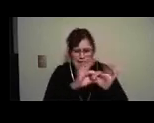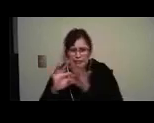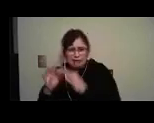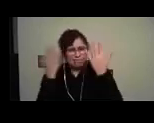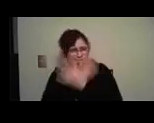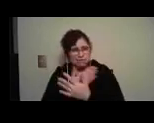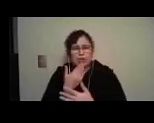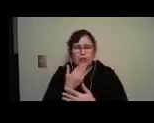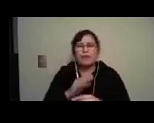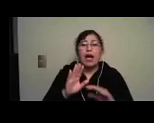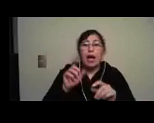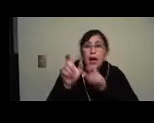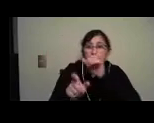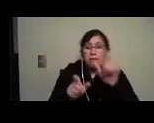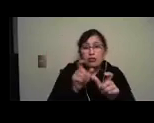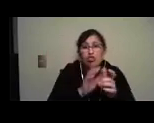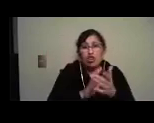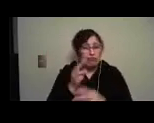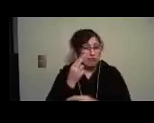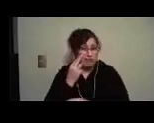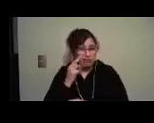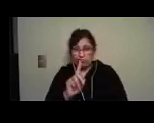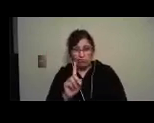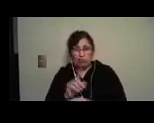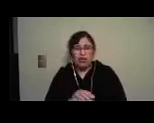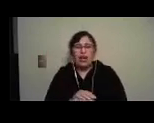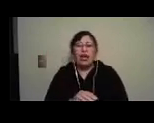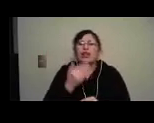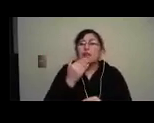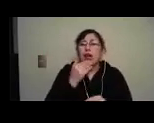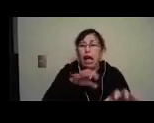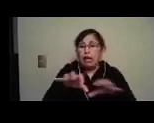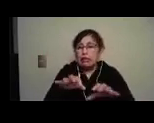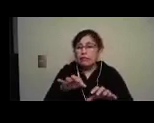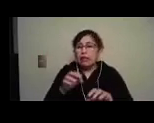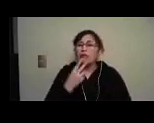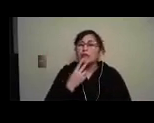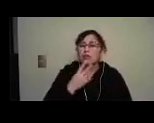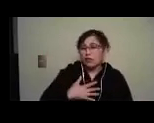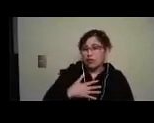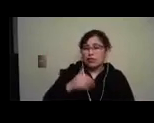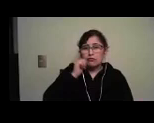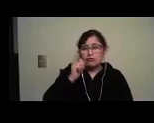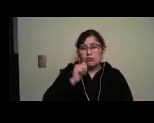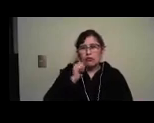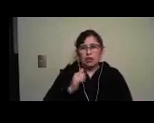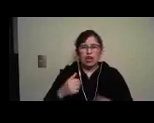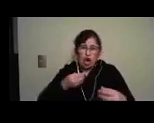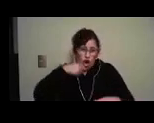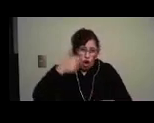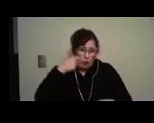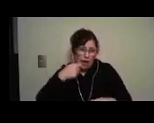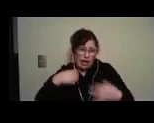no reconocer a muchas veces a los miembros de la familia, llevar a cabo actividades de la vida diaria básicas como comer y vestirse, ya tiene